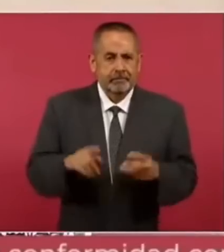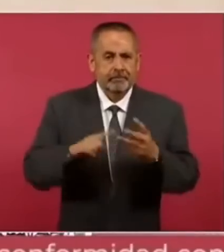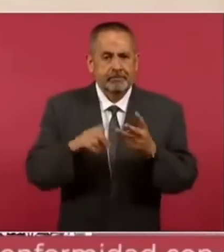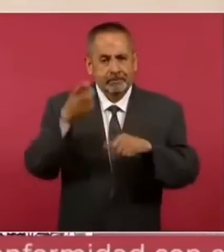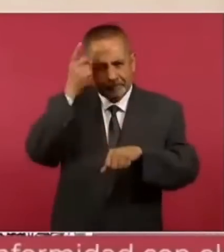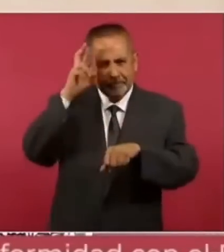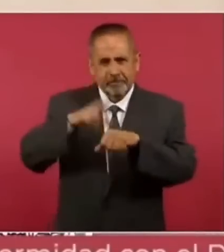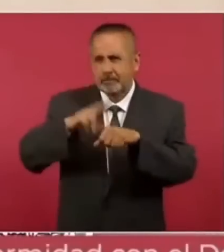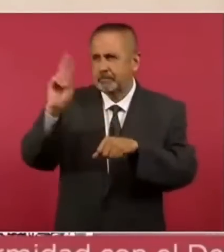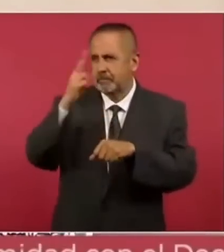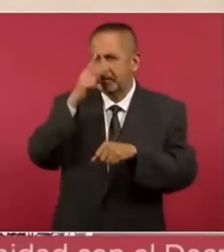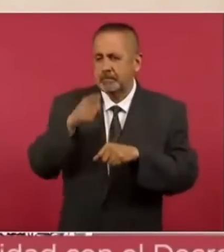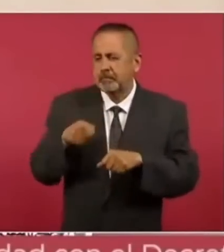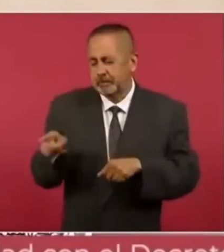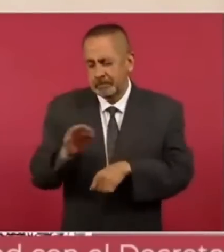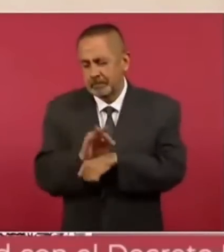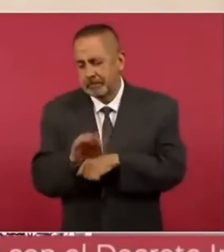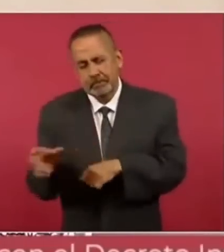rectores